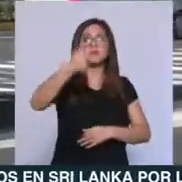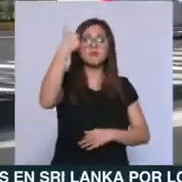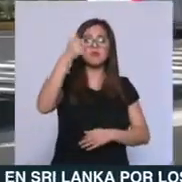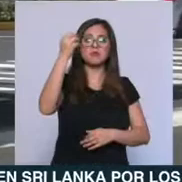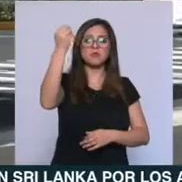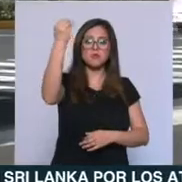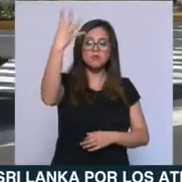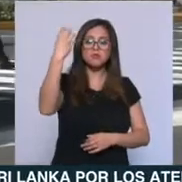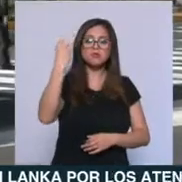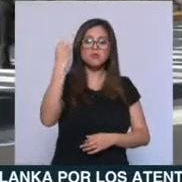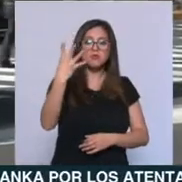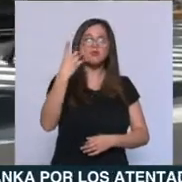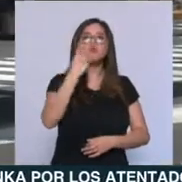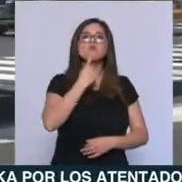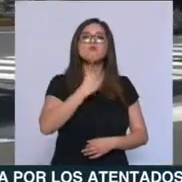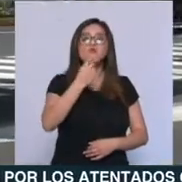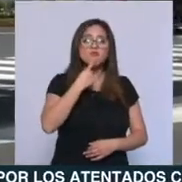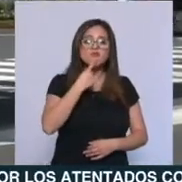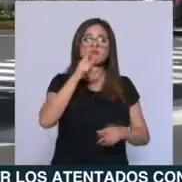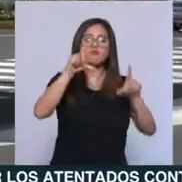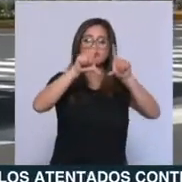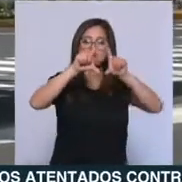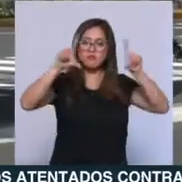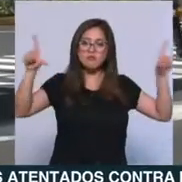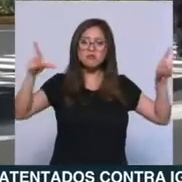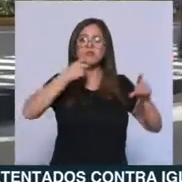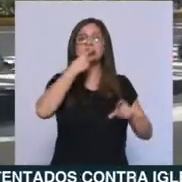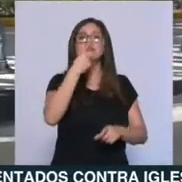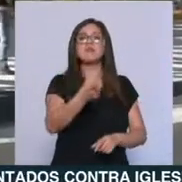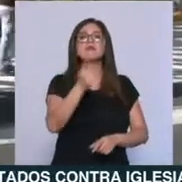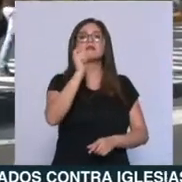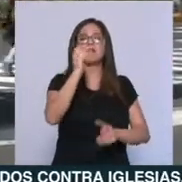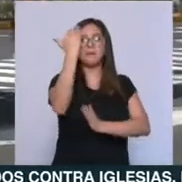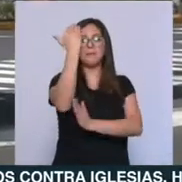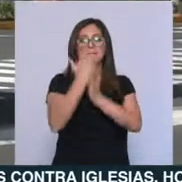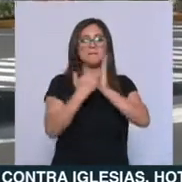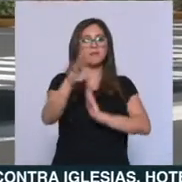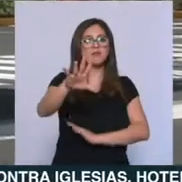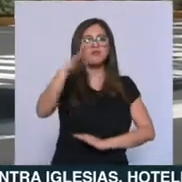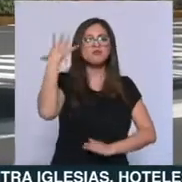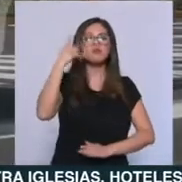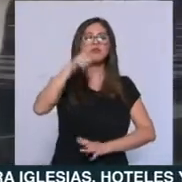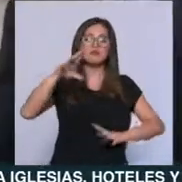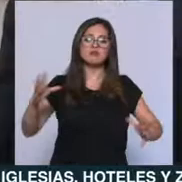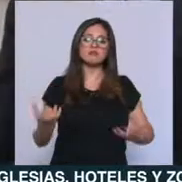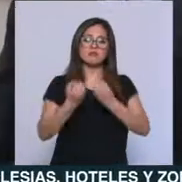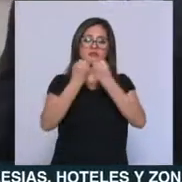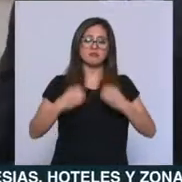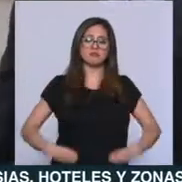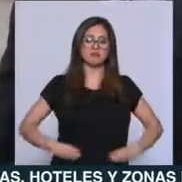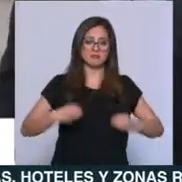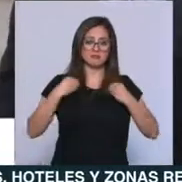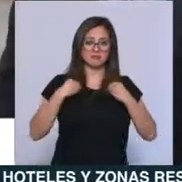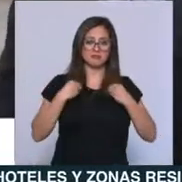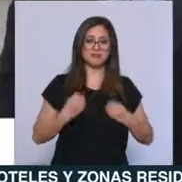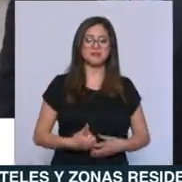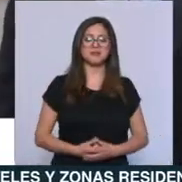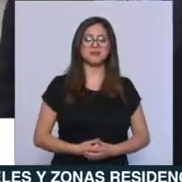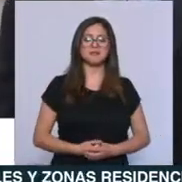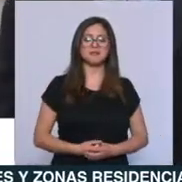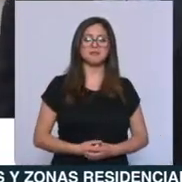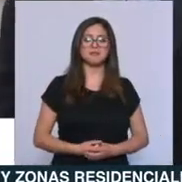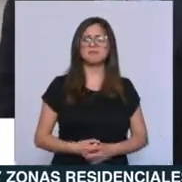luz roja del semáforo la lona con la leyenda "bájale, salva vidas". El objetivo